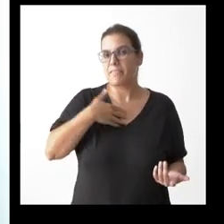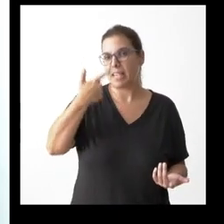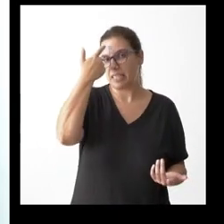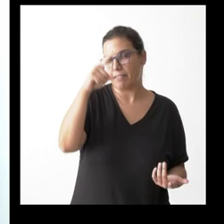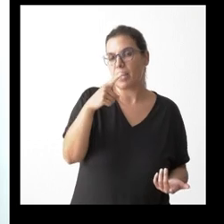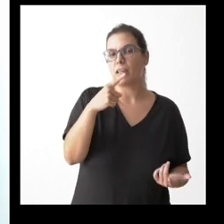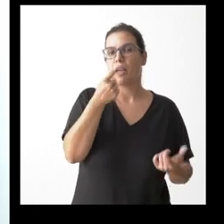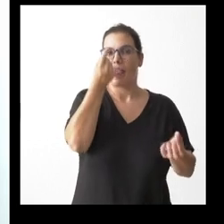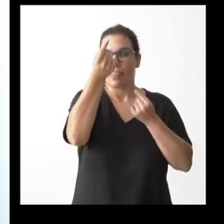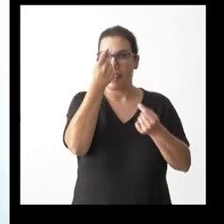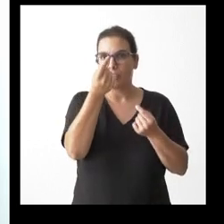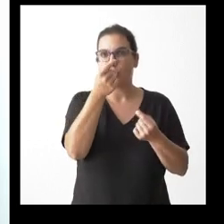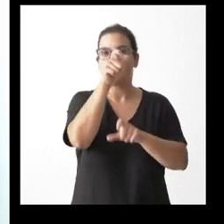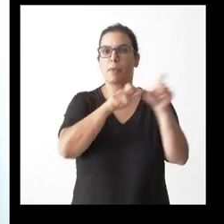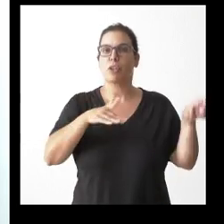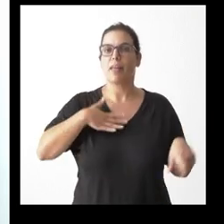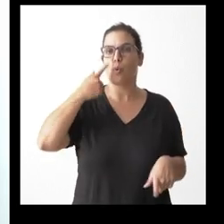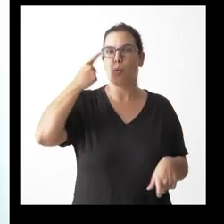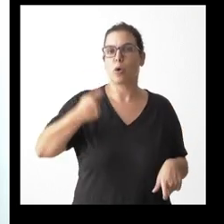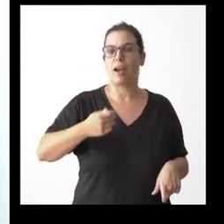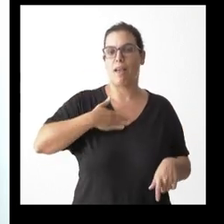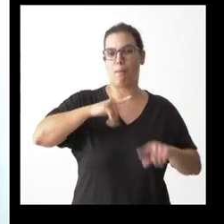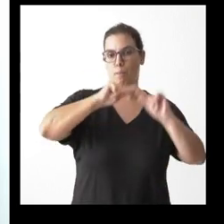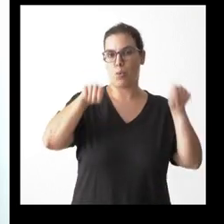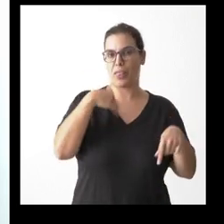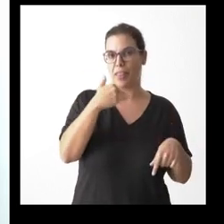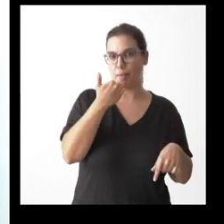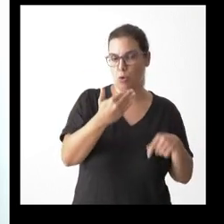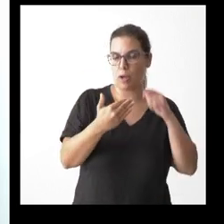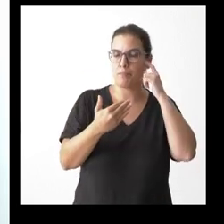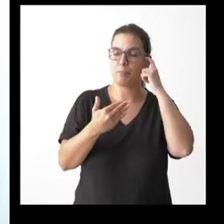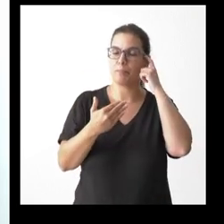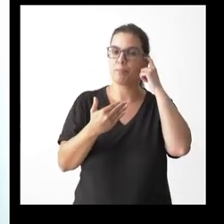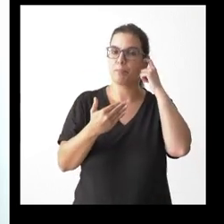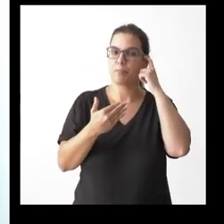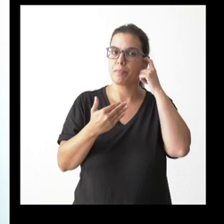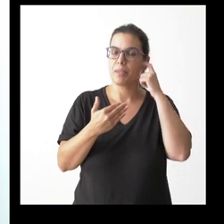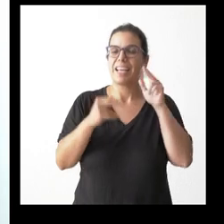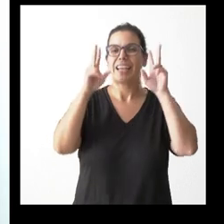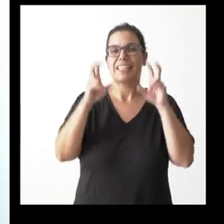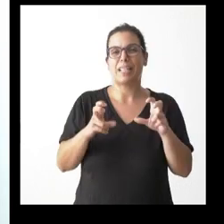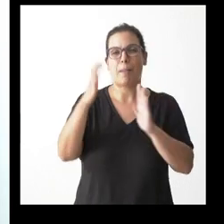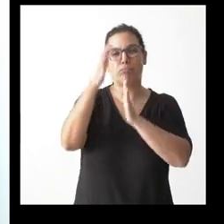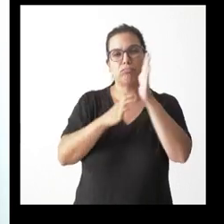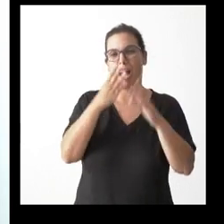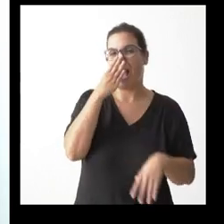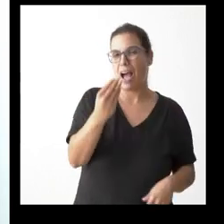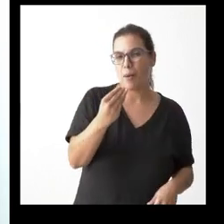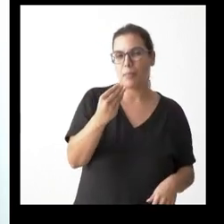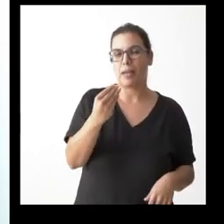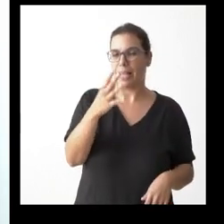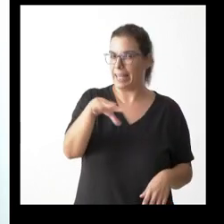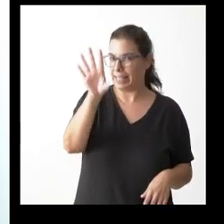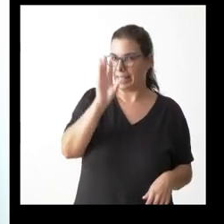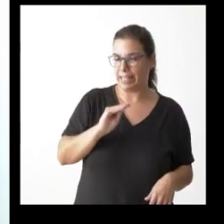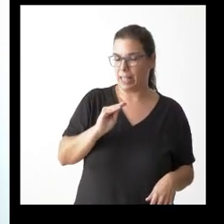los ucranianos en Zamora. Respecto a los bonos del AVE, le he entendido perfectamente toda la explicación,